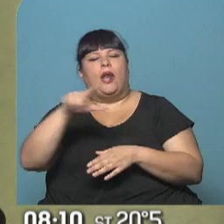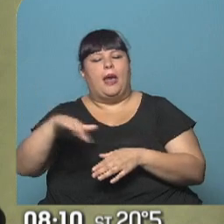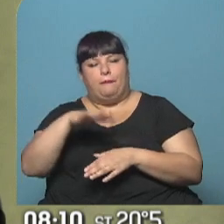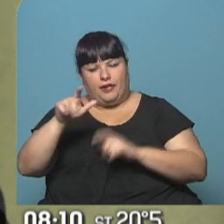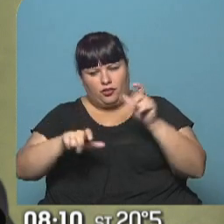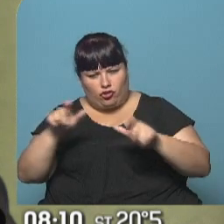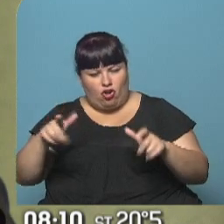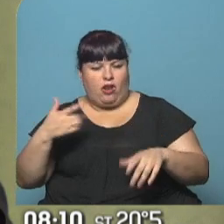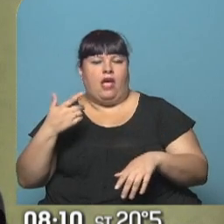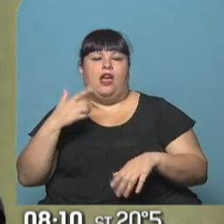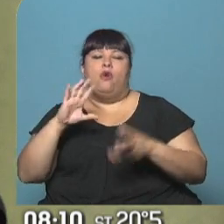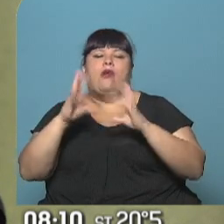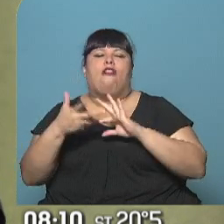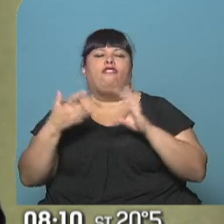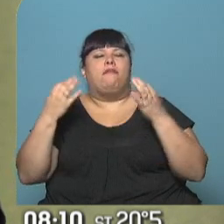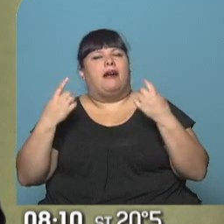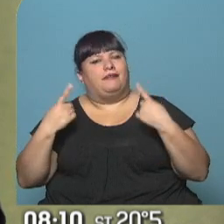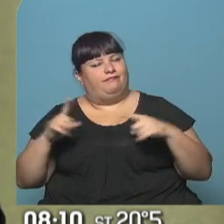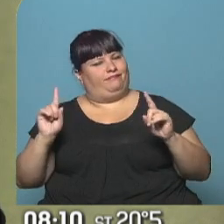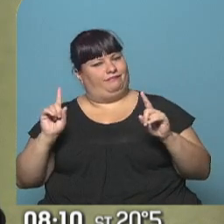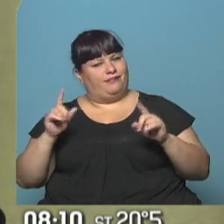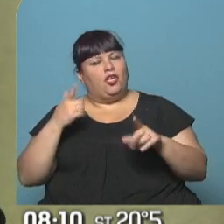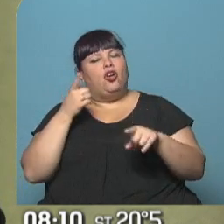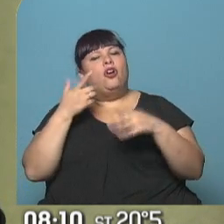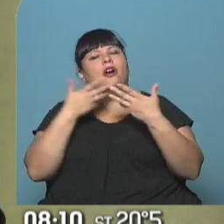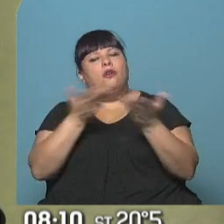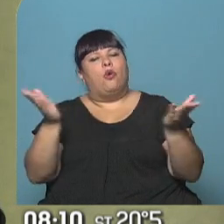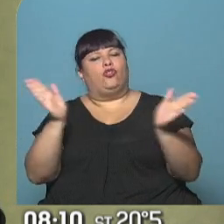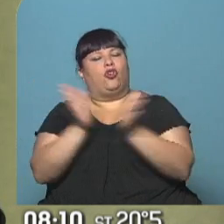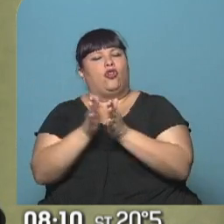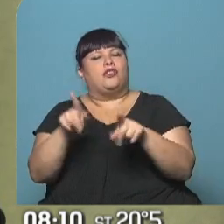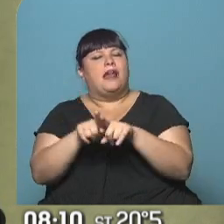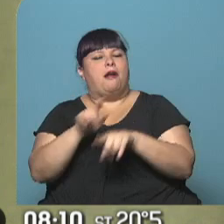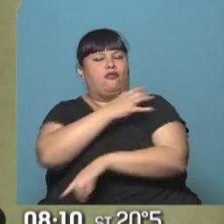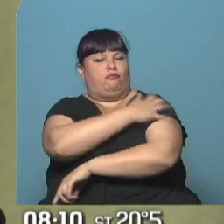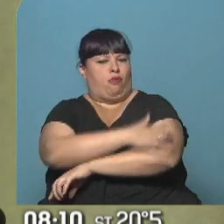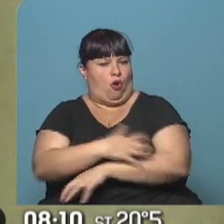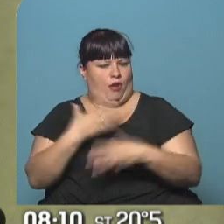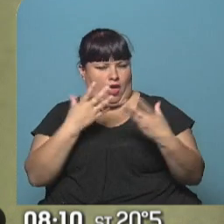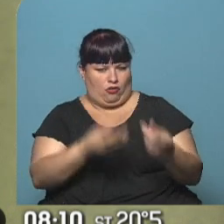modo particular frente a nuestros hermanos los pobres.